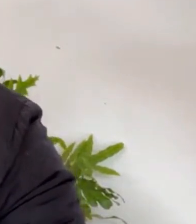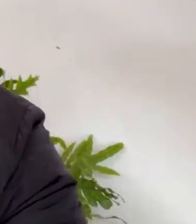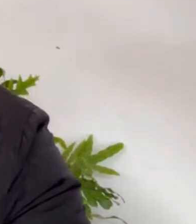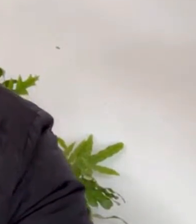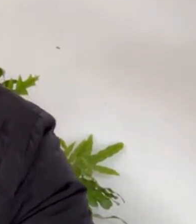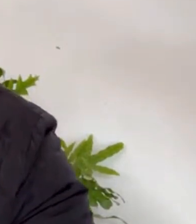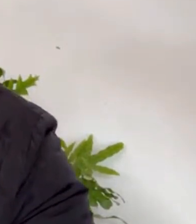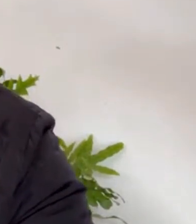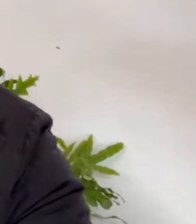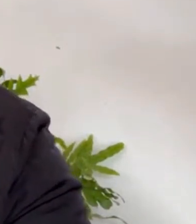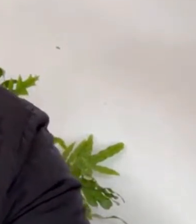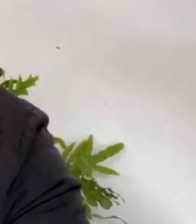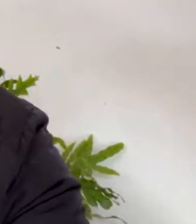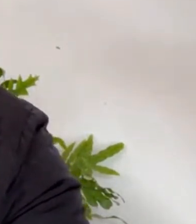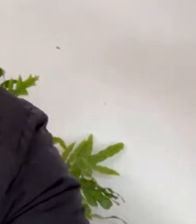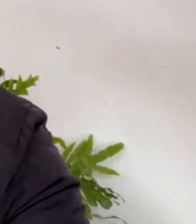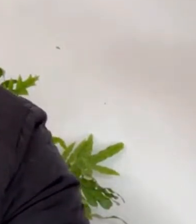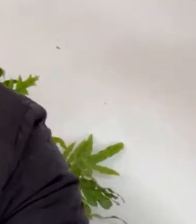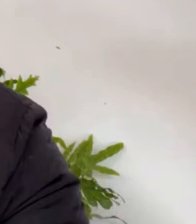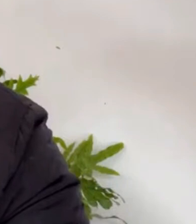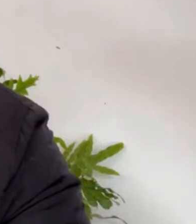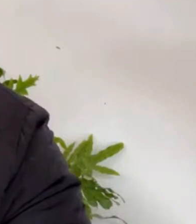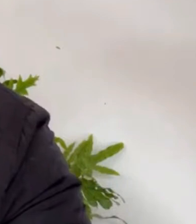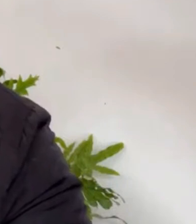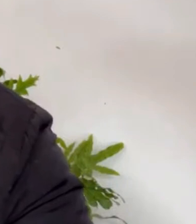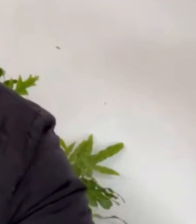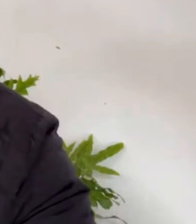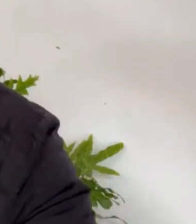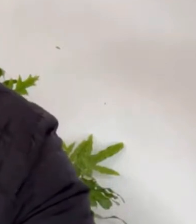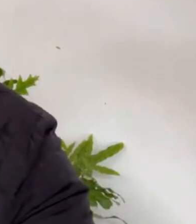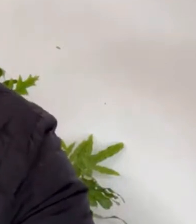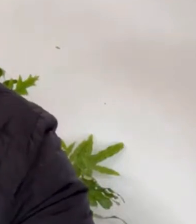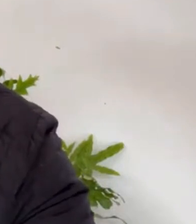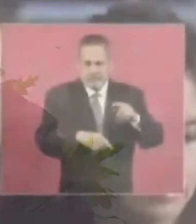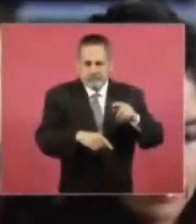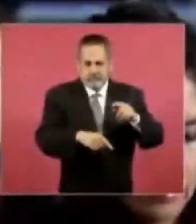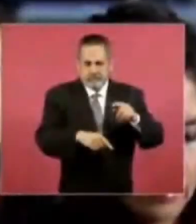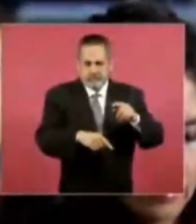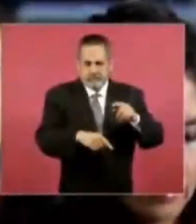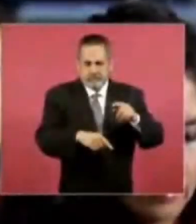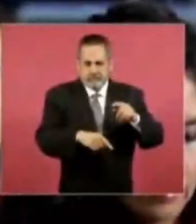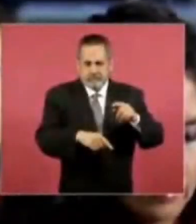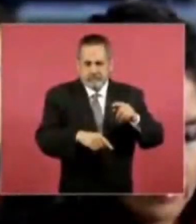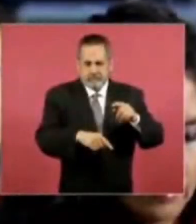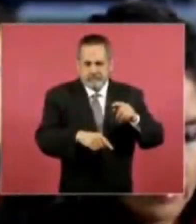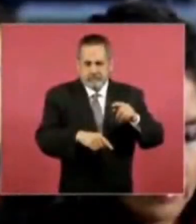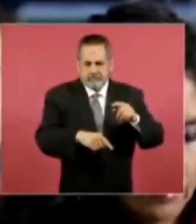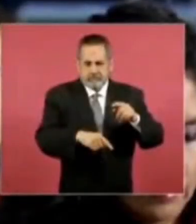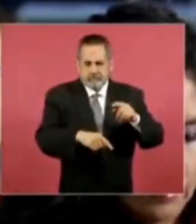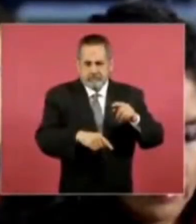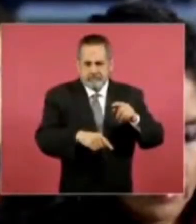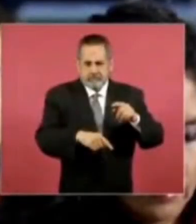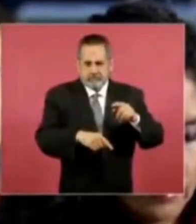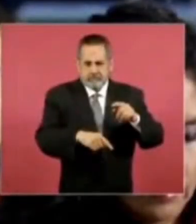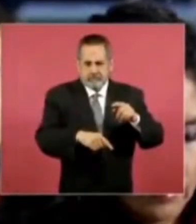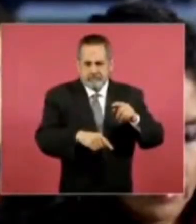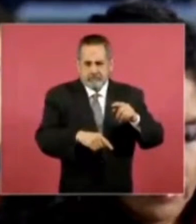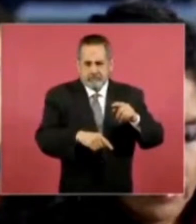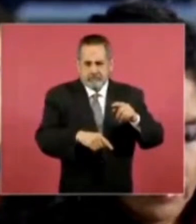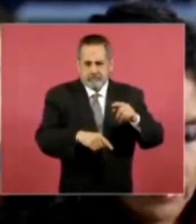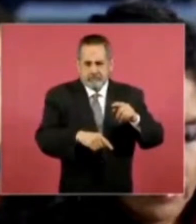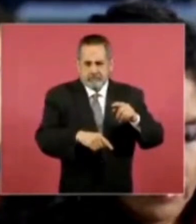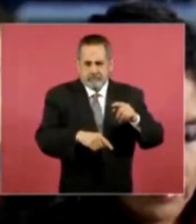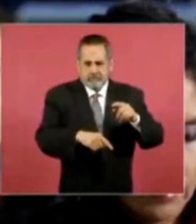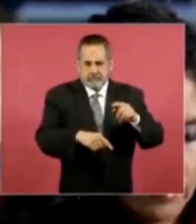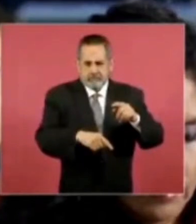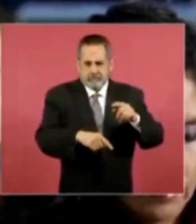que son medios afines. ¿Cuál es la metodología? Y dices tú, cuando dice ella, no somos